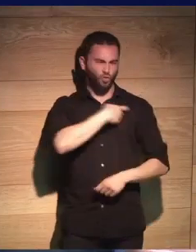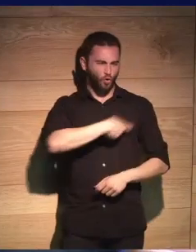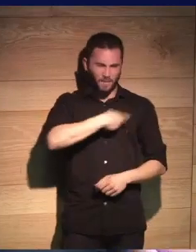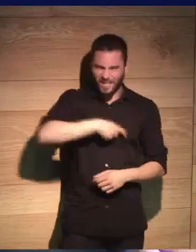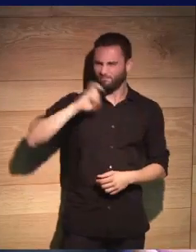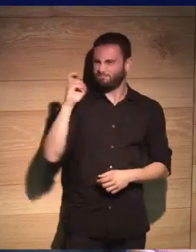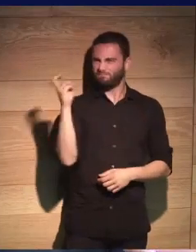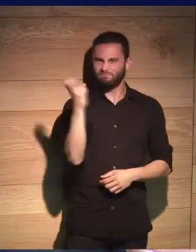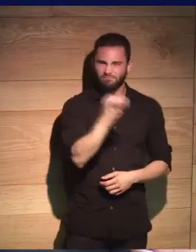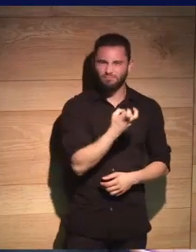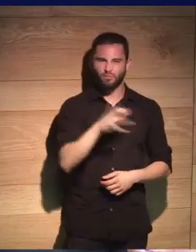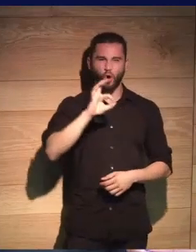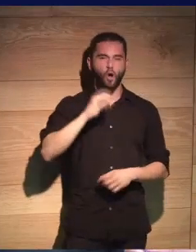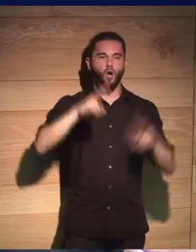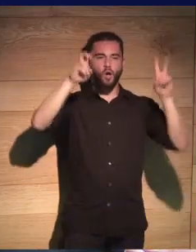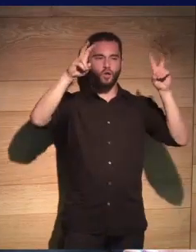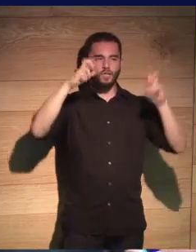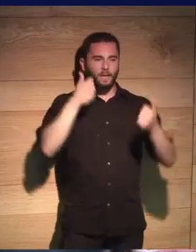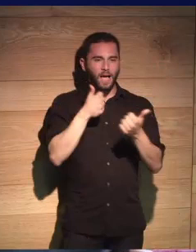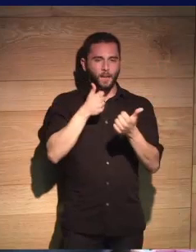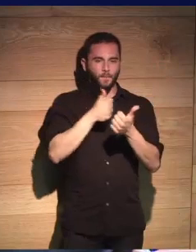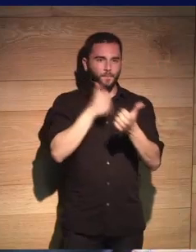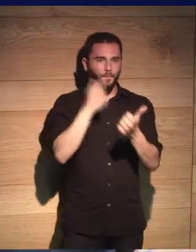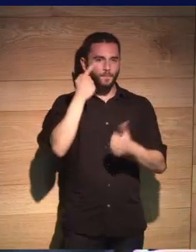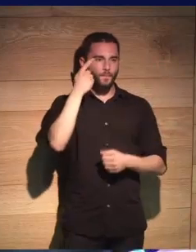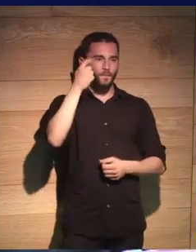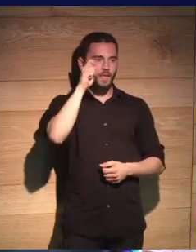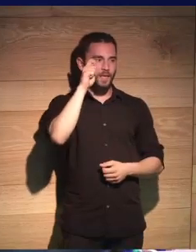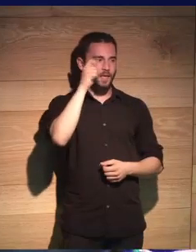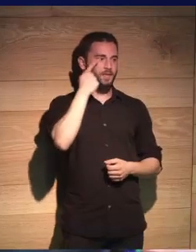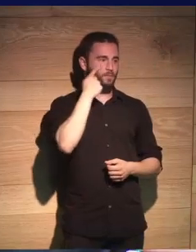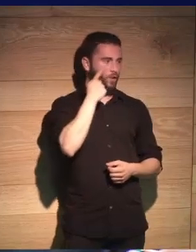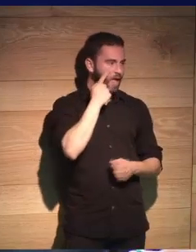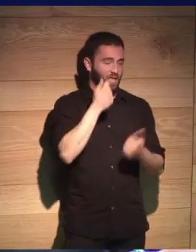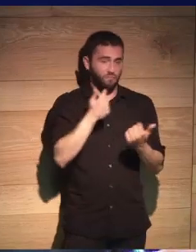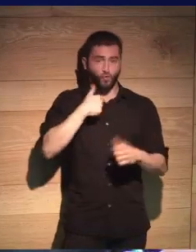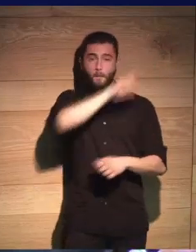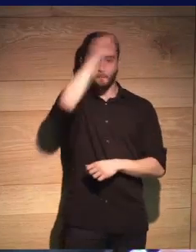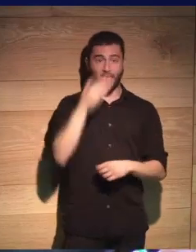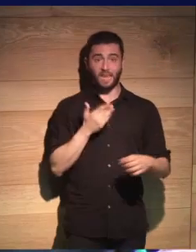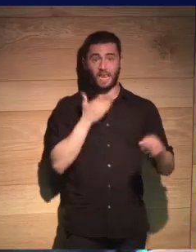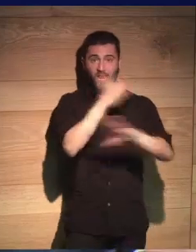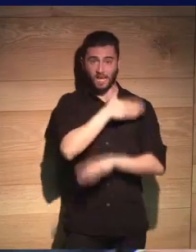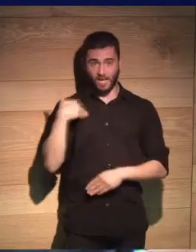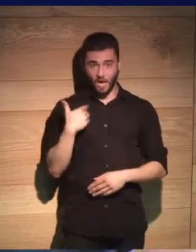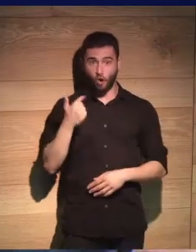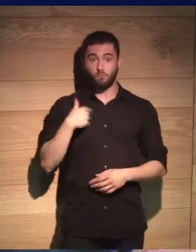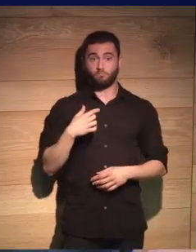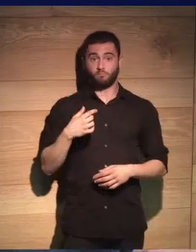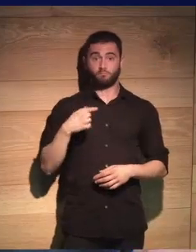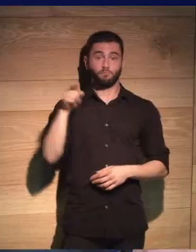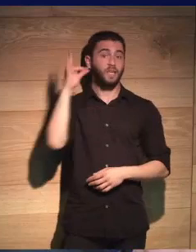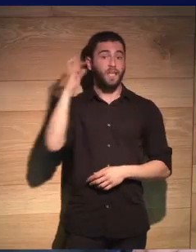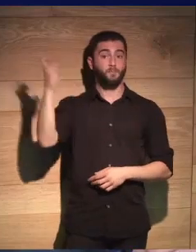comités, etcétera, o cuestiones de espionaje con respecto a España. Yo quiero ir a Madrid. De hecho, en un primer momento ella vino a